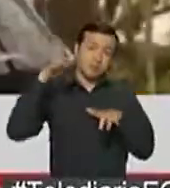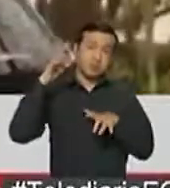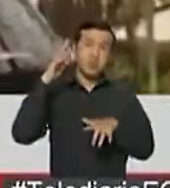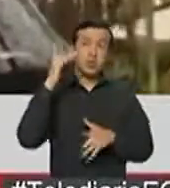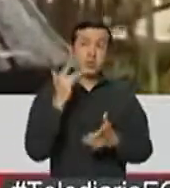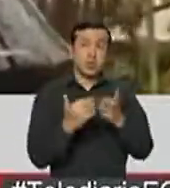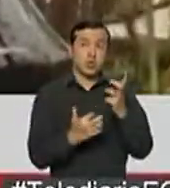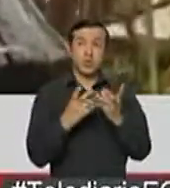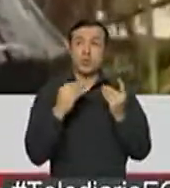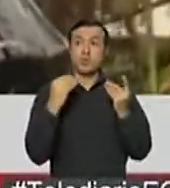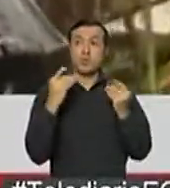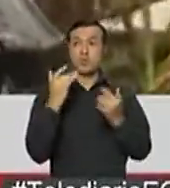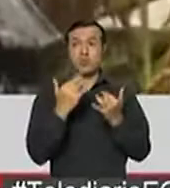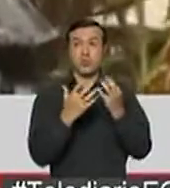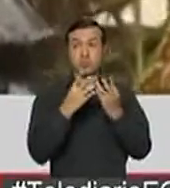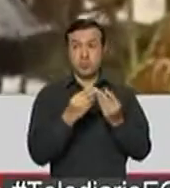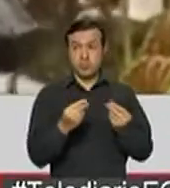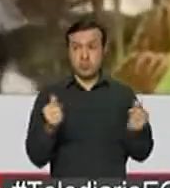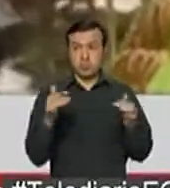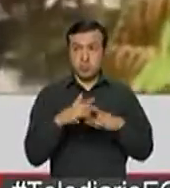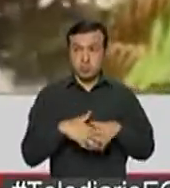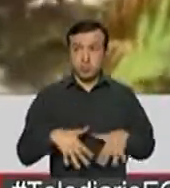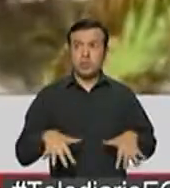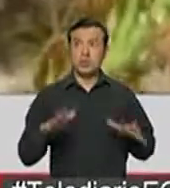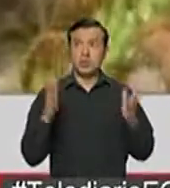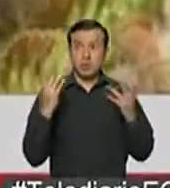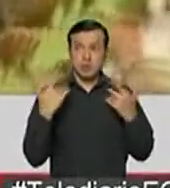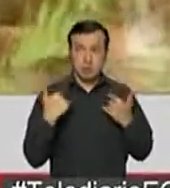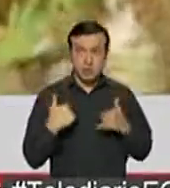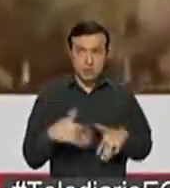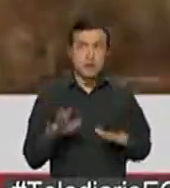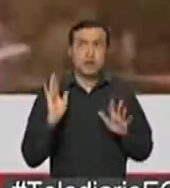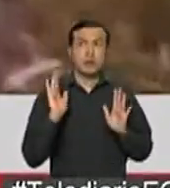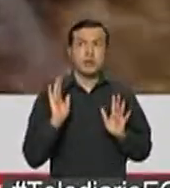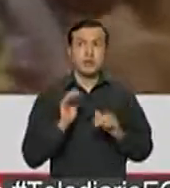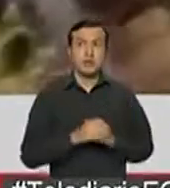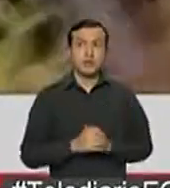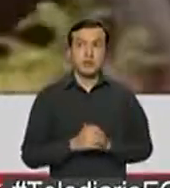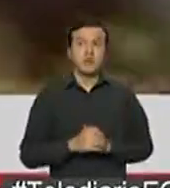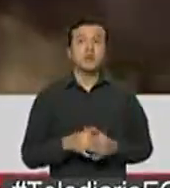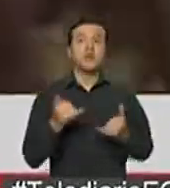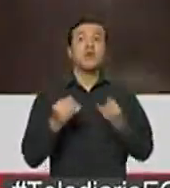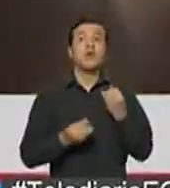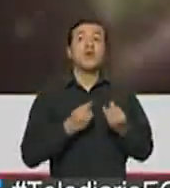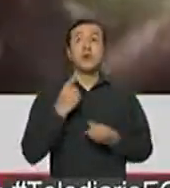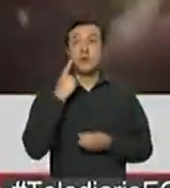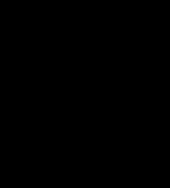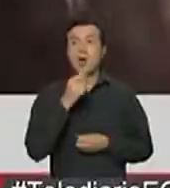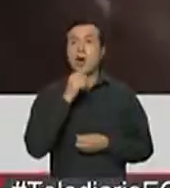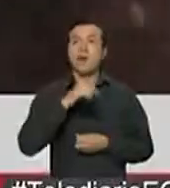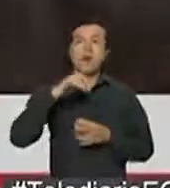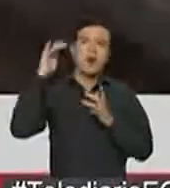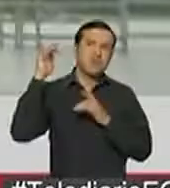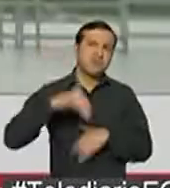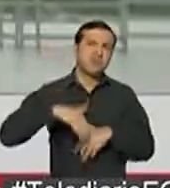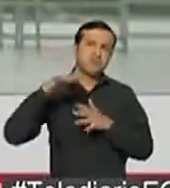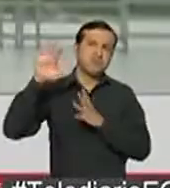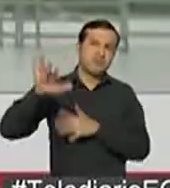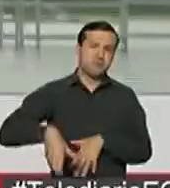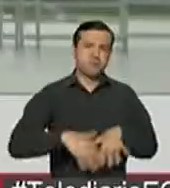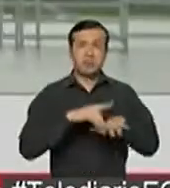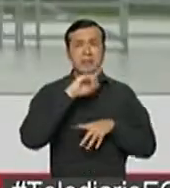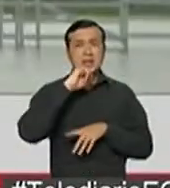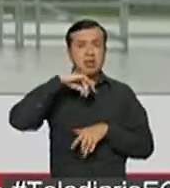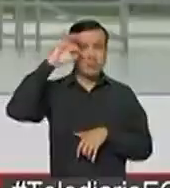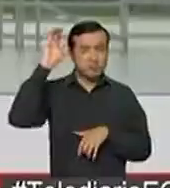extinguir un considerable número de incendios en los estados de Nueva Gales del Sur, Victoria y Queensland, ahora también se reportan súbitas inundaciones, granizadas